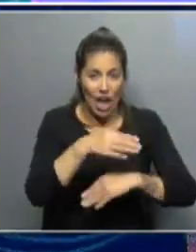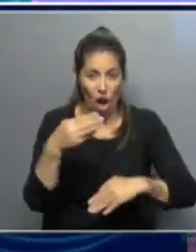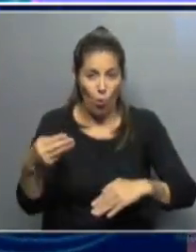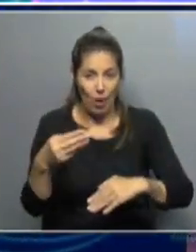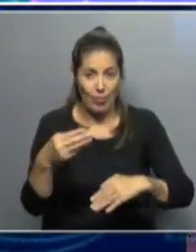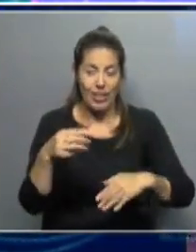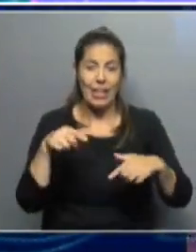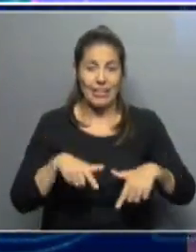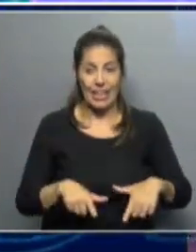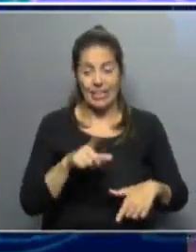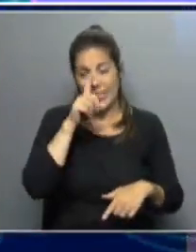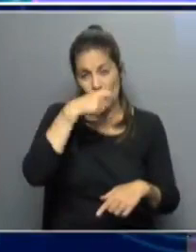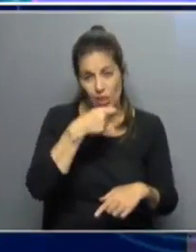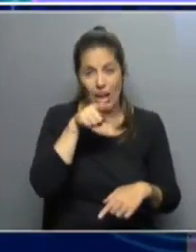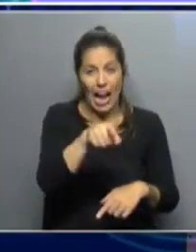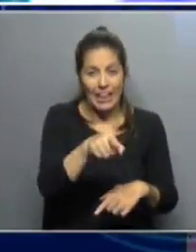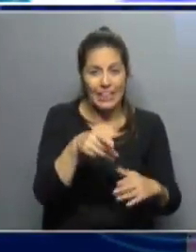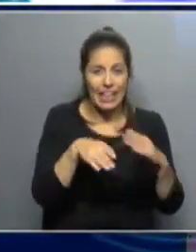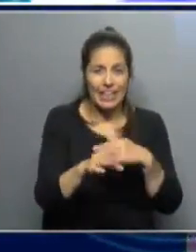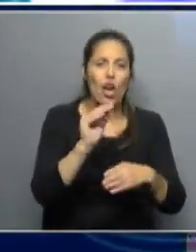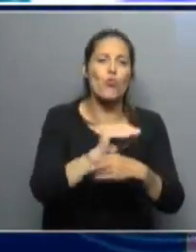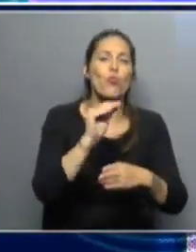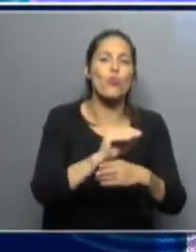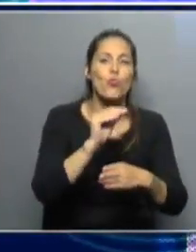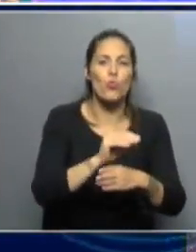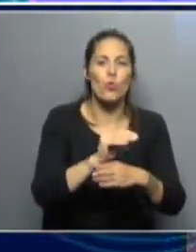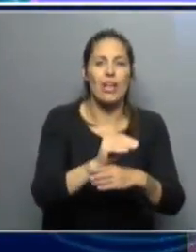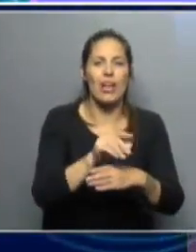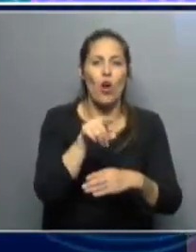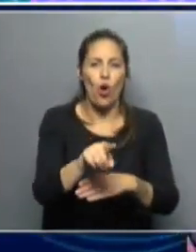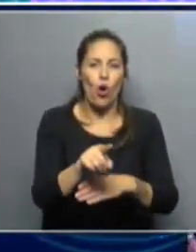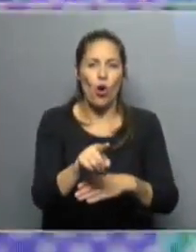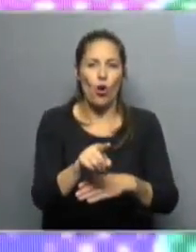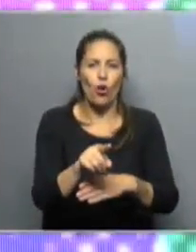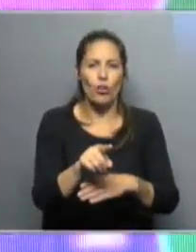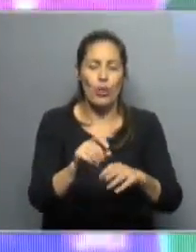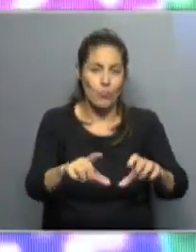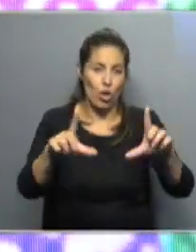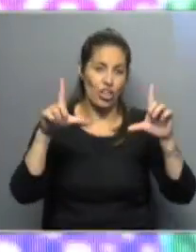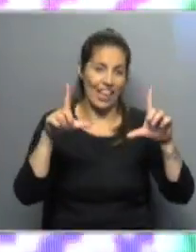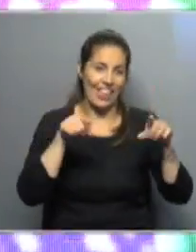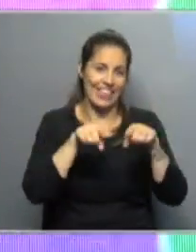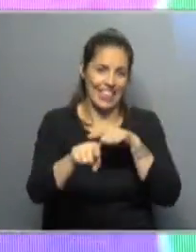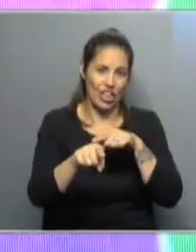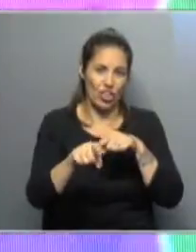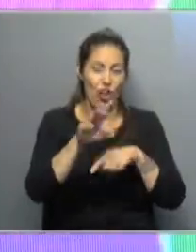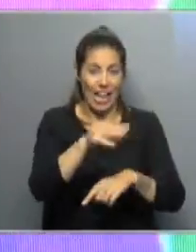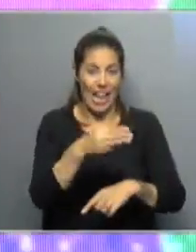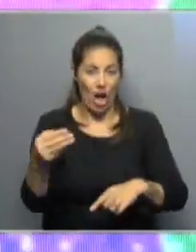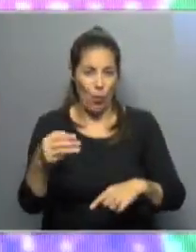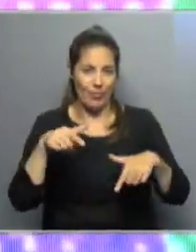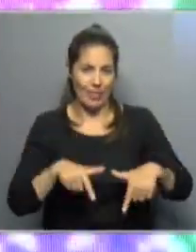Intendencia, montevideo.gu.uy. Ahí se meten en cultura y enseguida llegan. Bueno, hoy, por ejemplo, estaba en portada directamente en la página de la